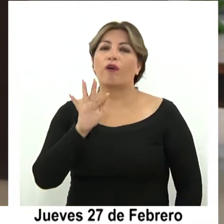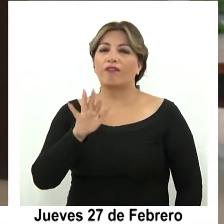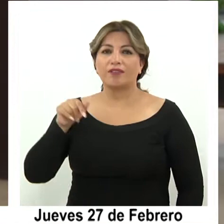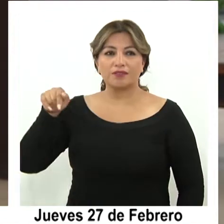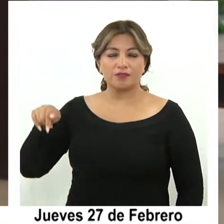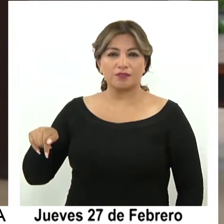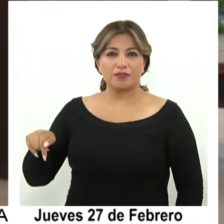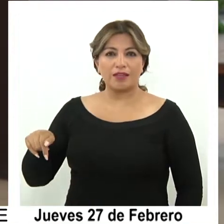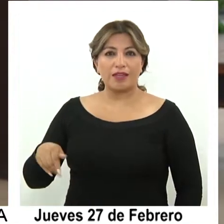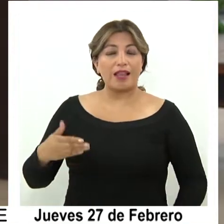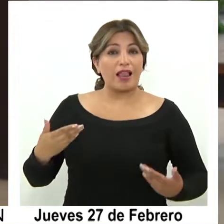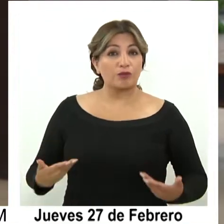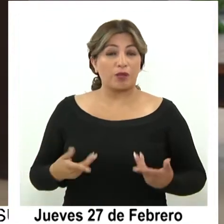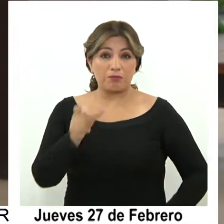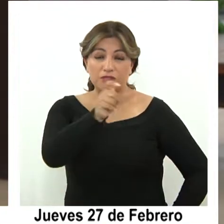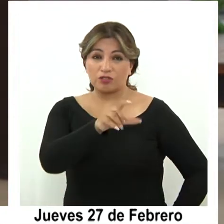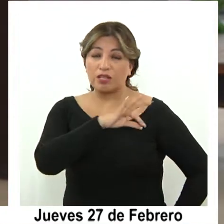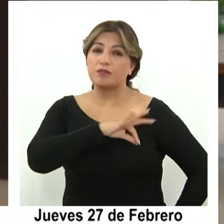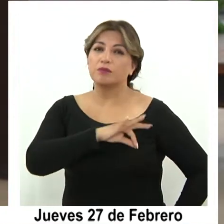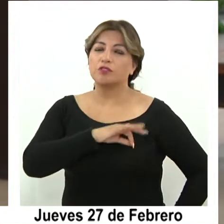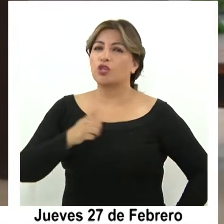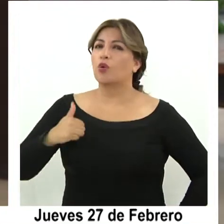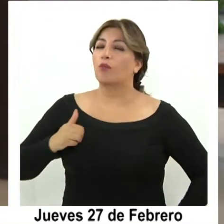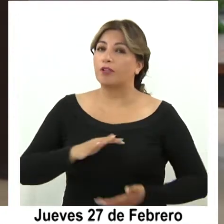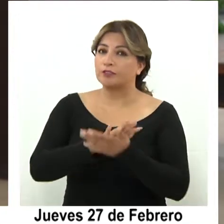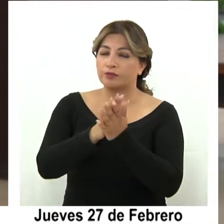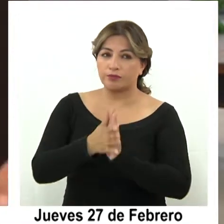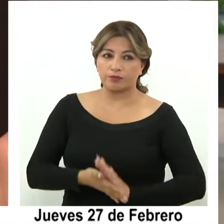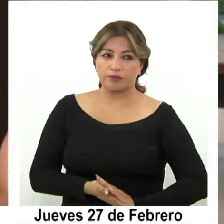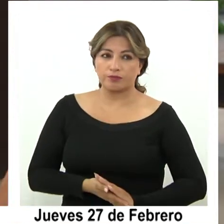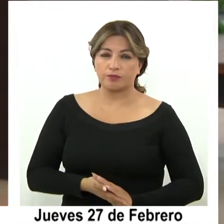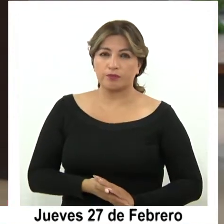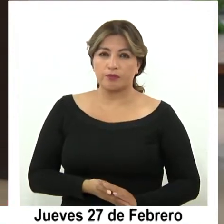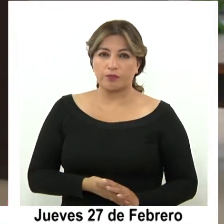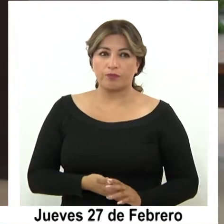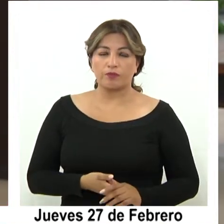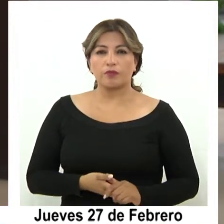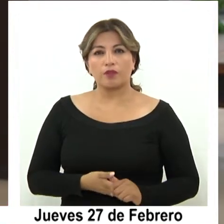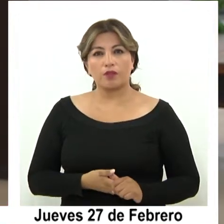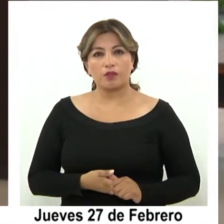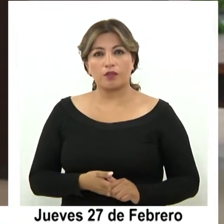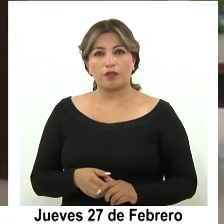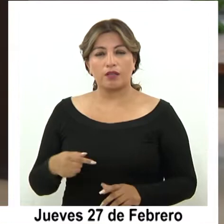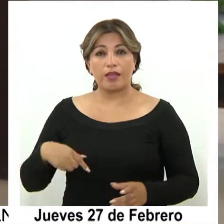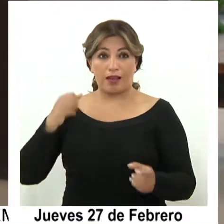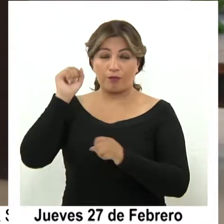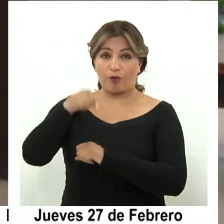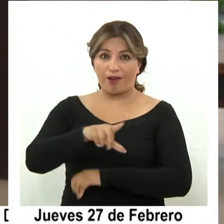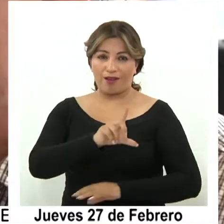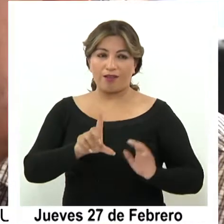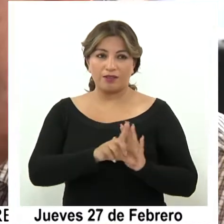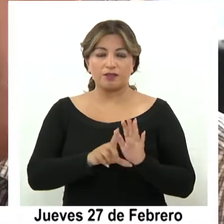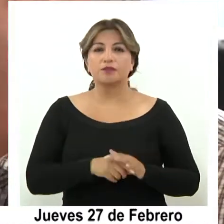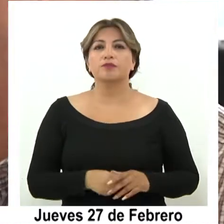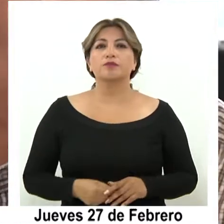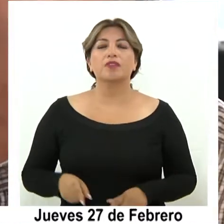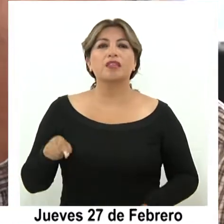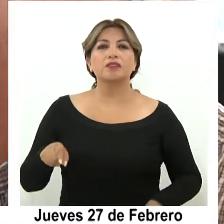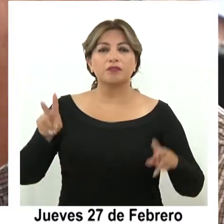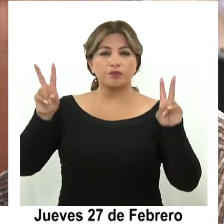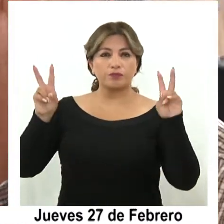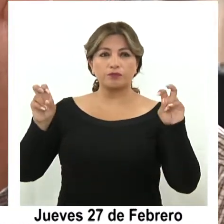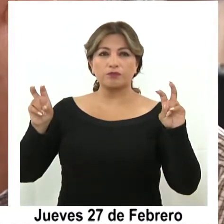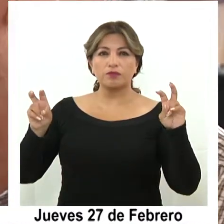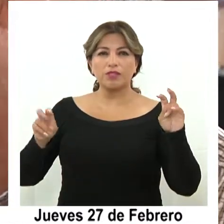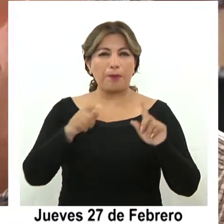comenzar a recibir los actuales pensionados que cumplan con los requisitos desde el momento de aprobar la ley. O sea, ¿y esto se estima que